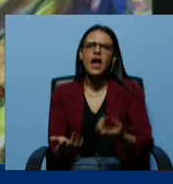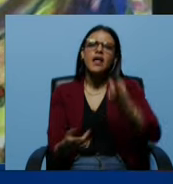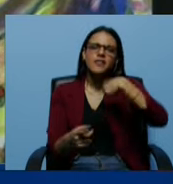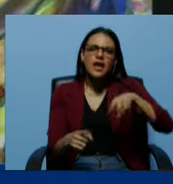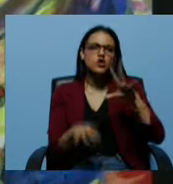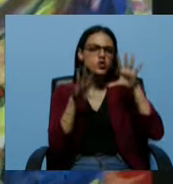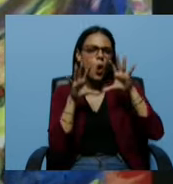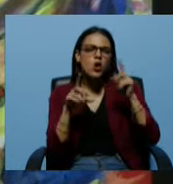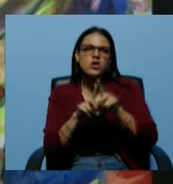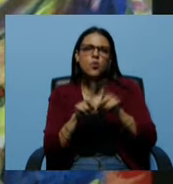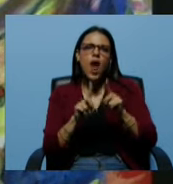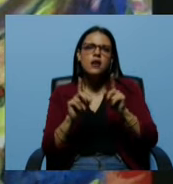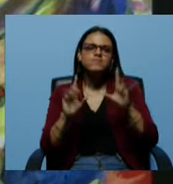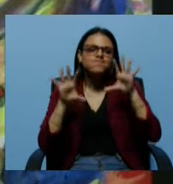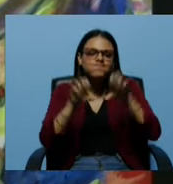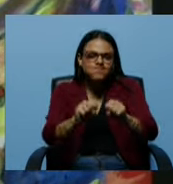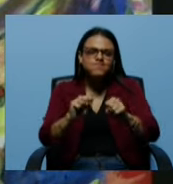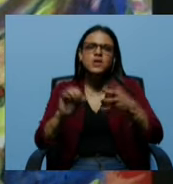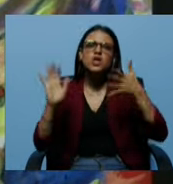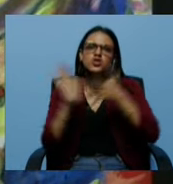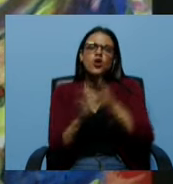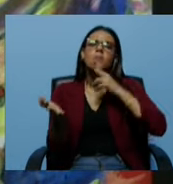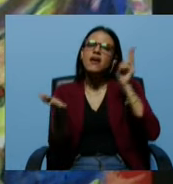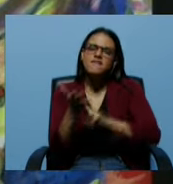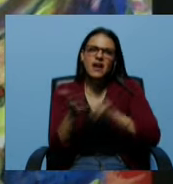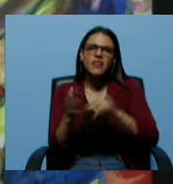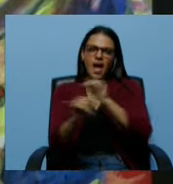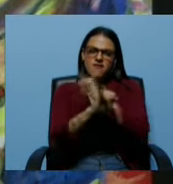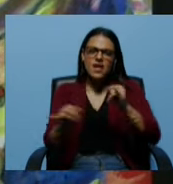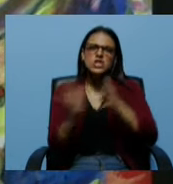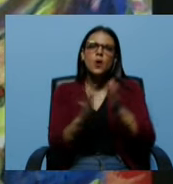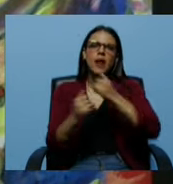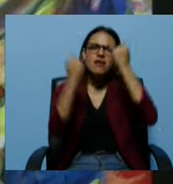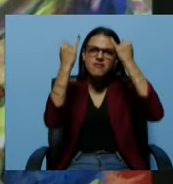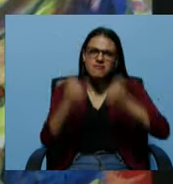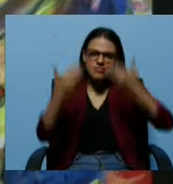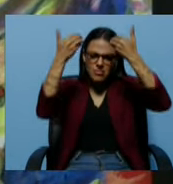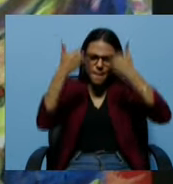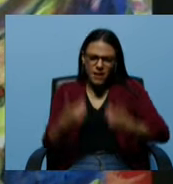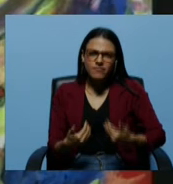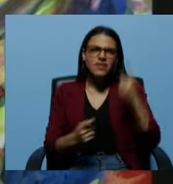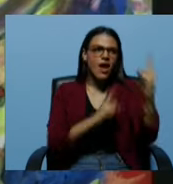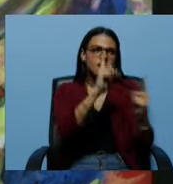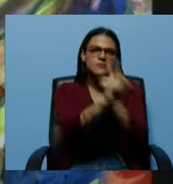conquista de la verdadera y definitiva independencia